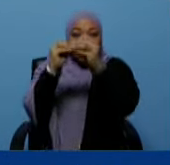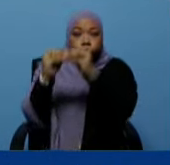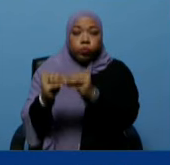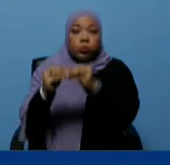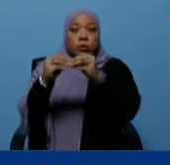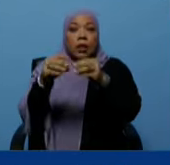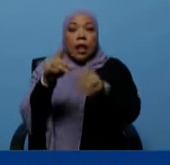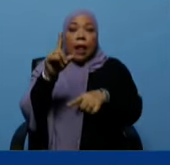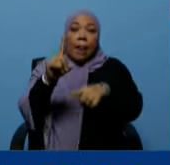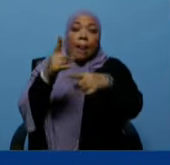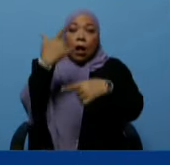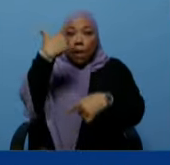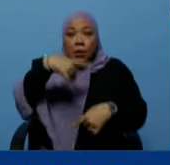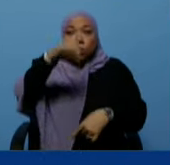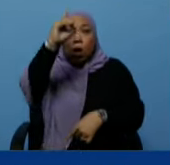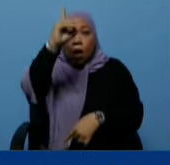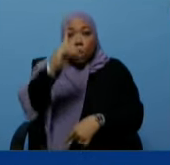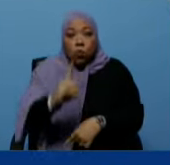condiciones especiales